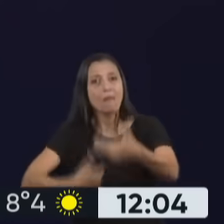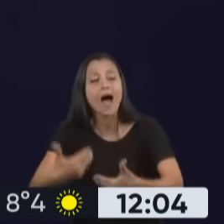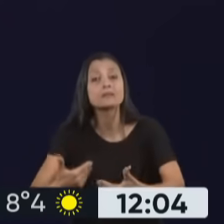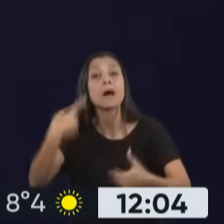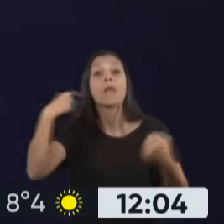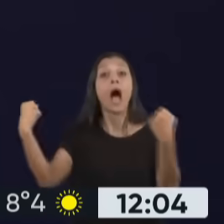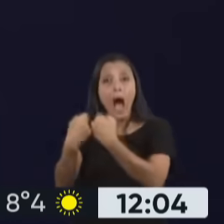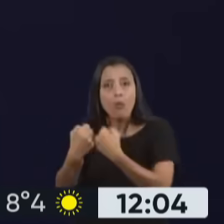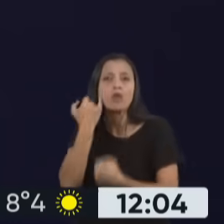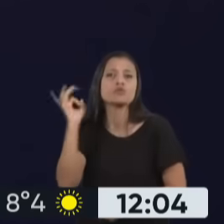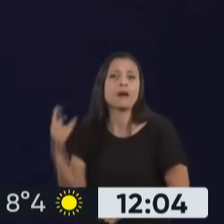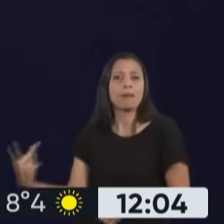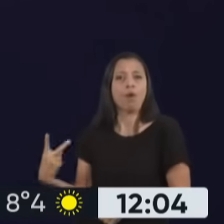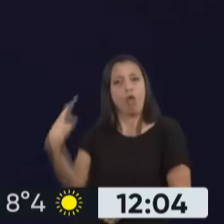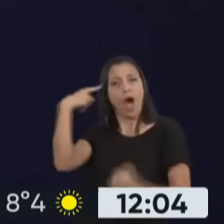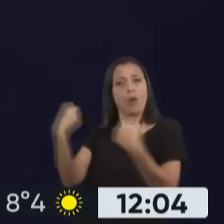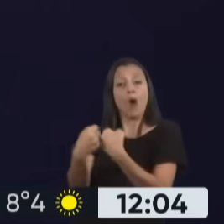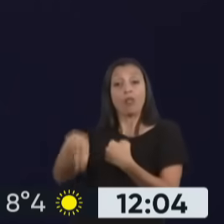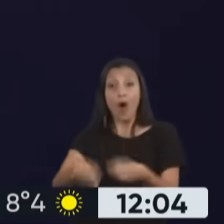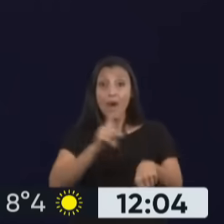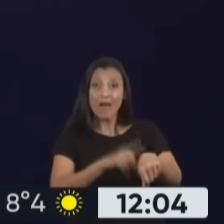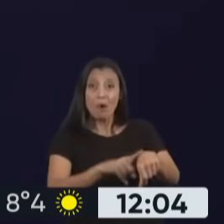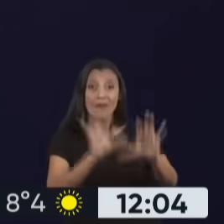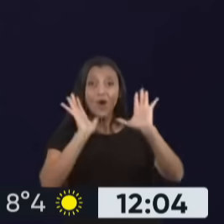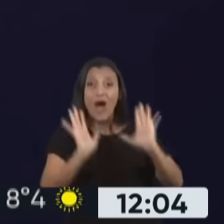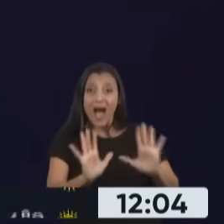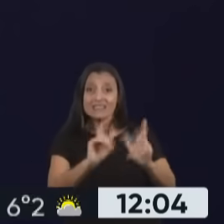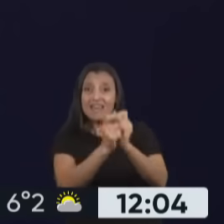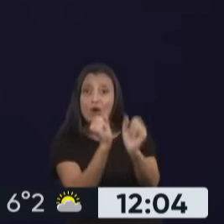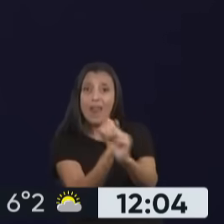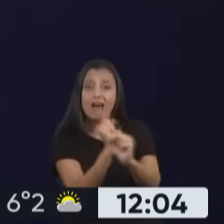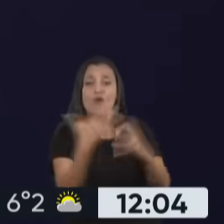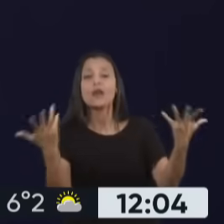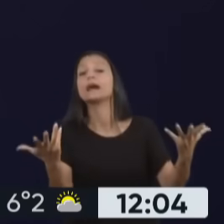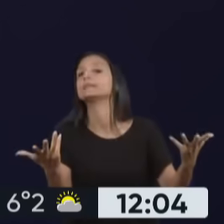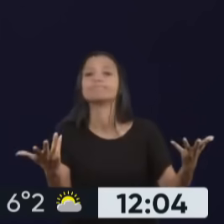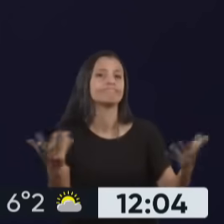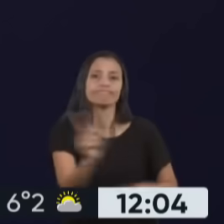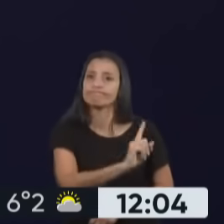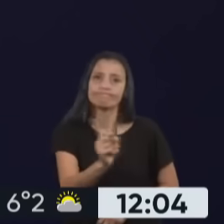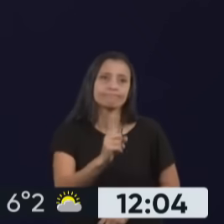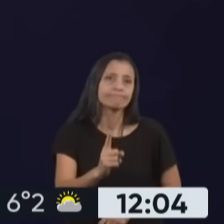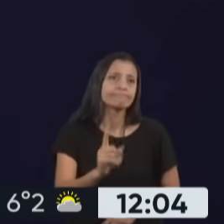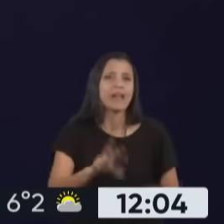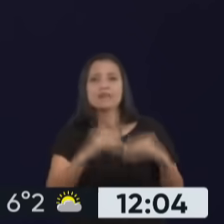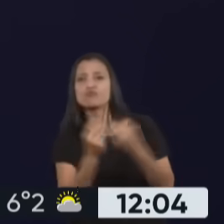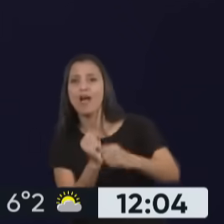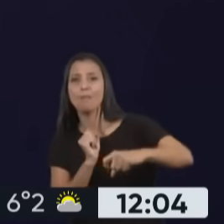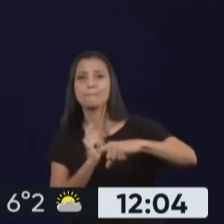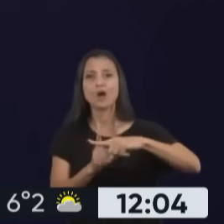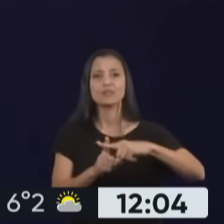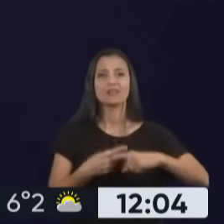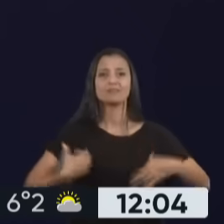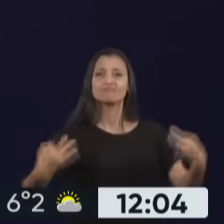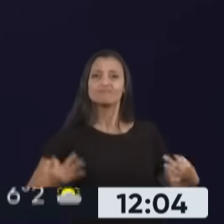está o como se viene dando, más allá de las modificaciones que hemos hecho, no han dado resultados, ¿no?